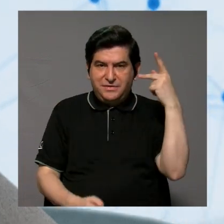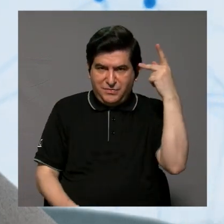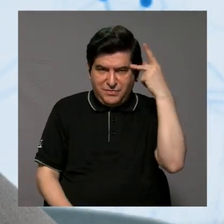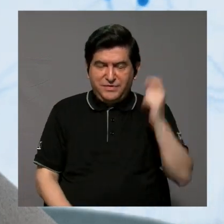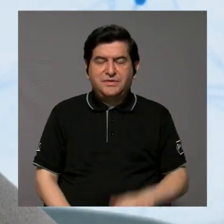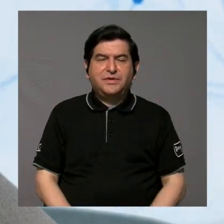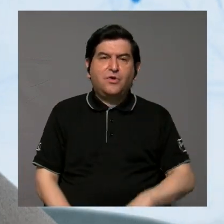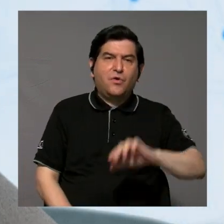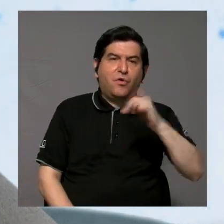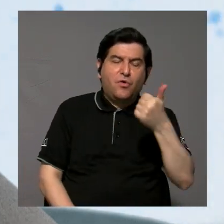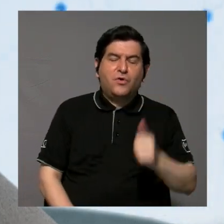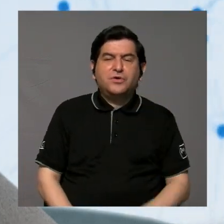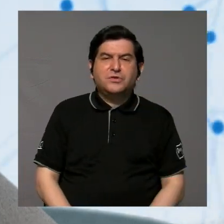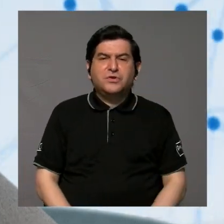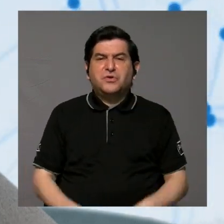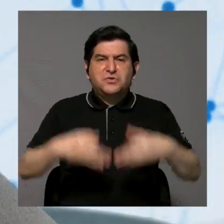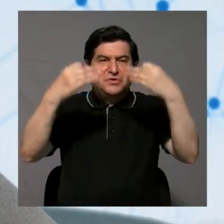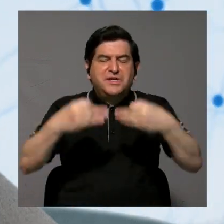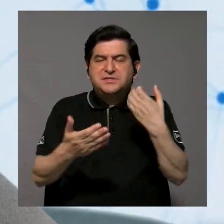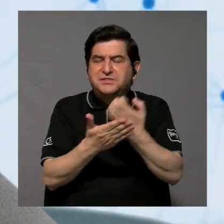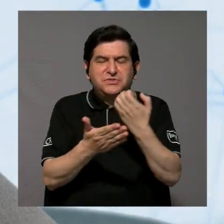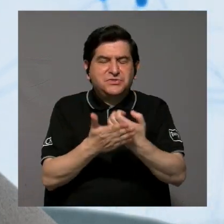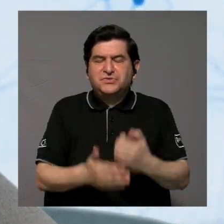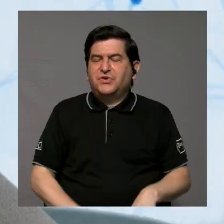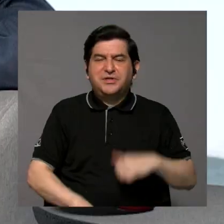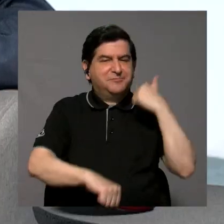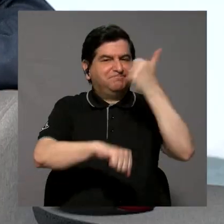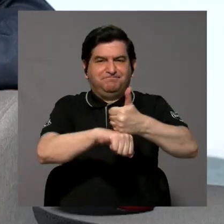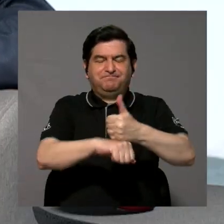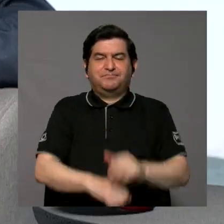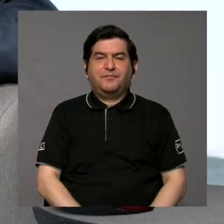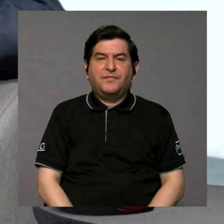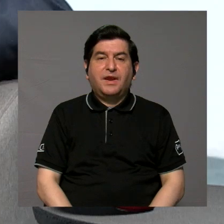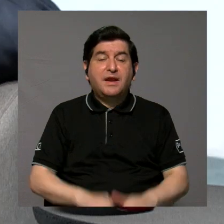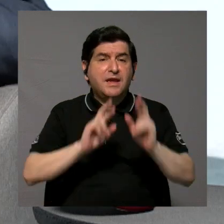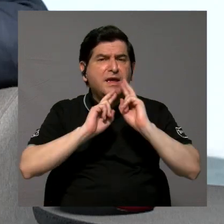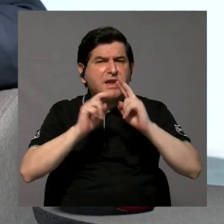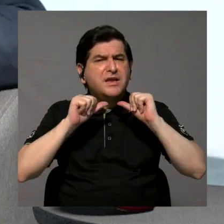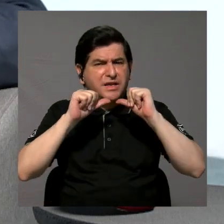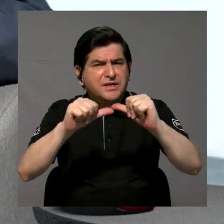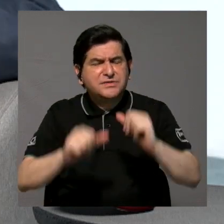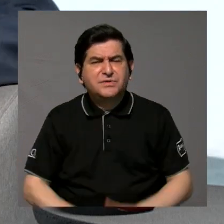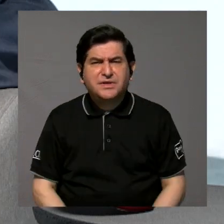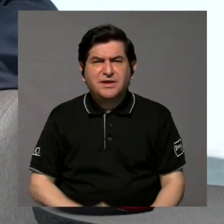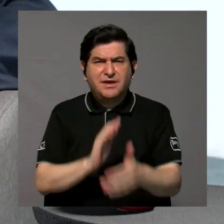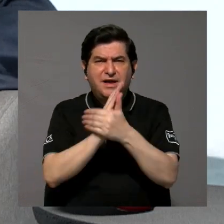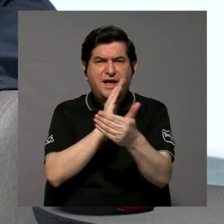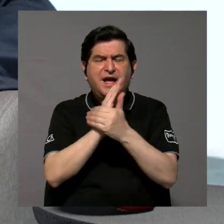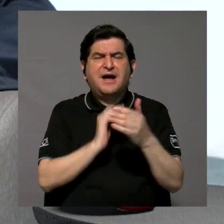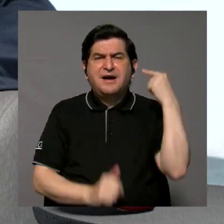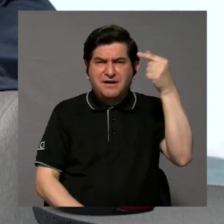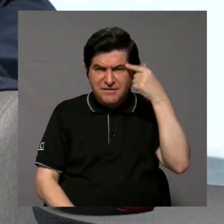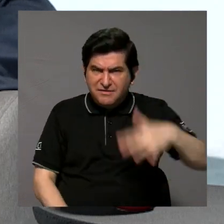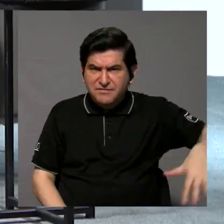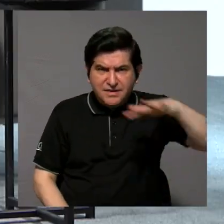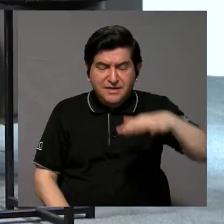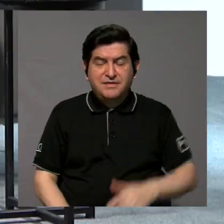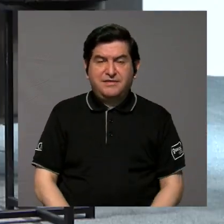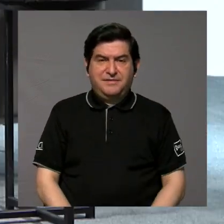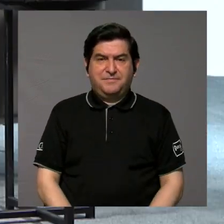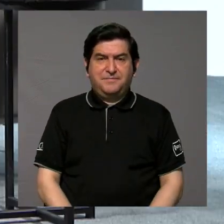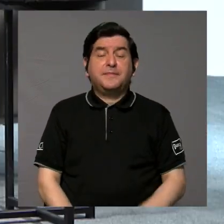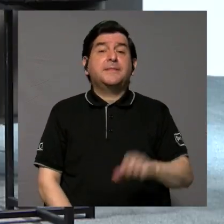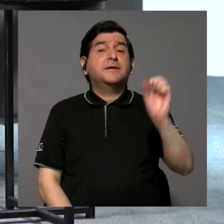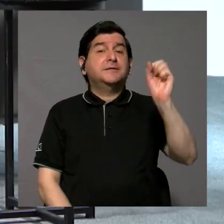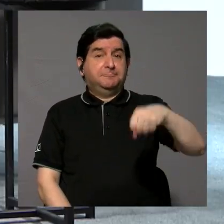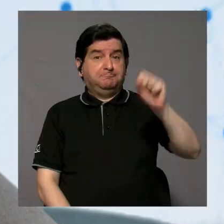otro factor que nosotros estábamos estudiando en esta investigación. Sí, continuemos con resultados. Capacidad de Estado. Bueno, en capacidades de Estado